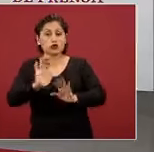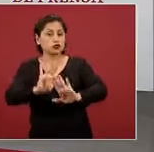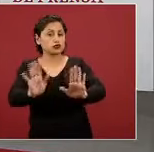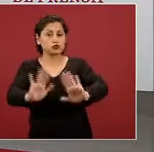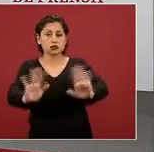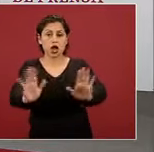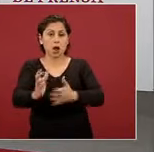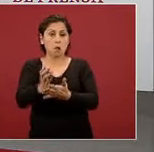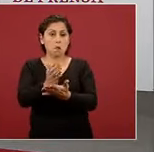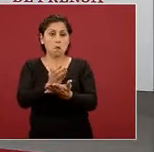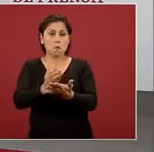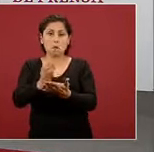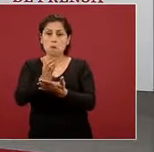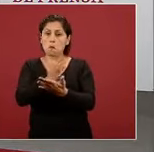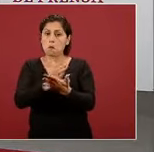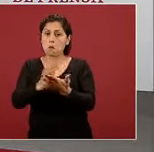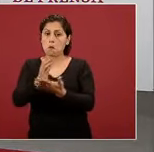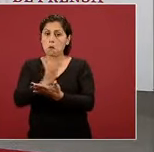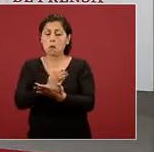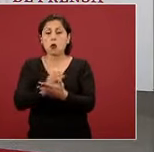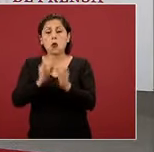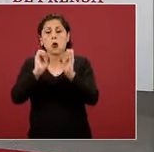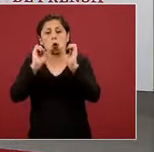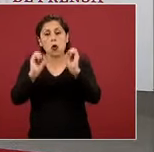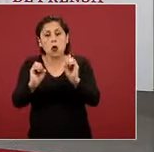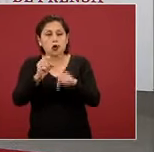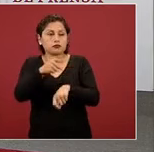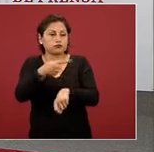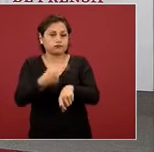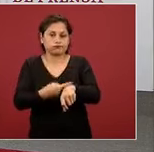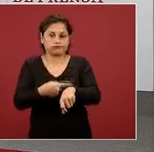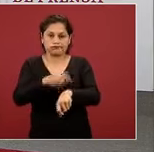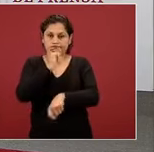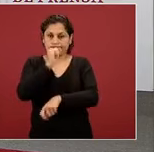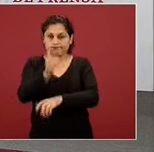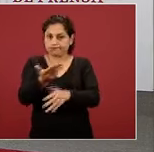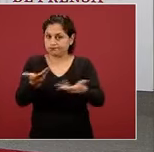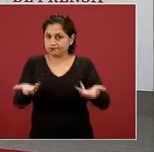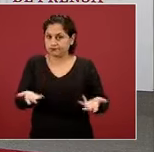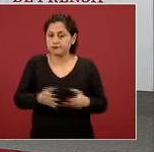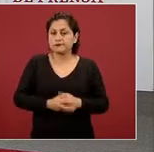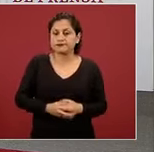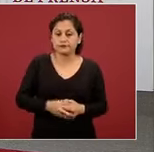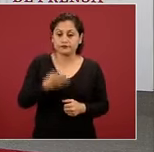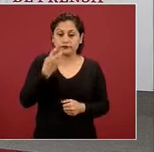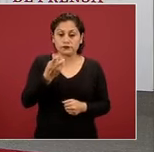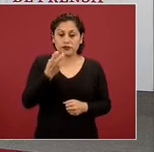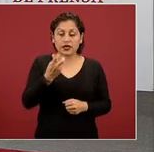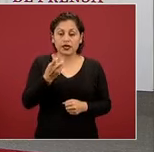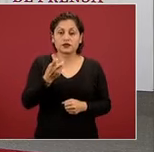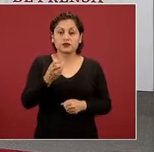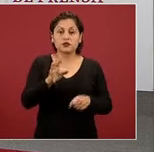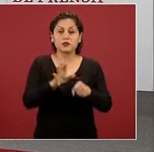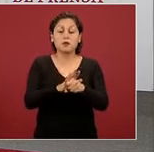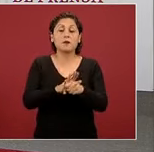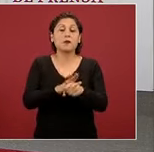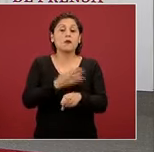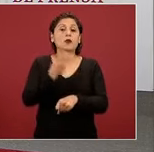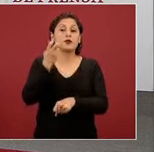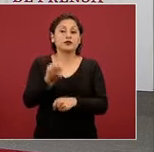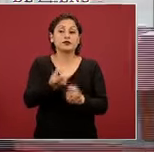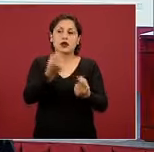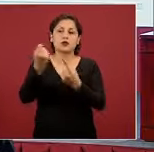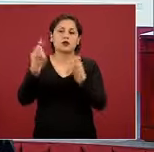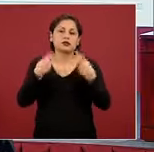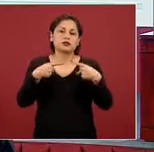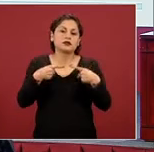son personas que estén ni contagiando ni que tengan un problema de salud, excepto, por supuesto, aquellas personas que de manera